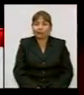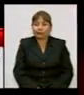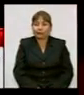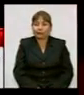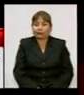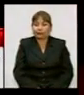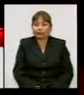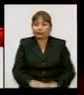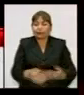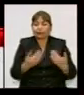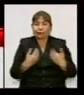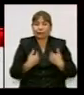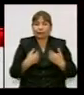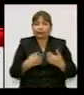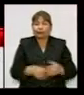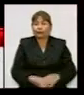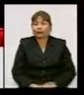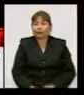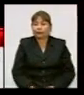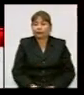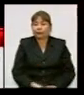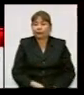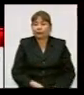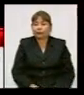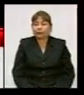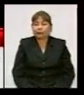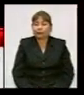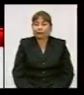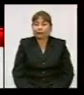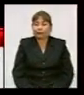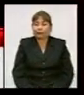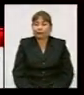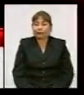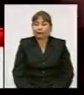Un primer video, por favor. Pequeño video del comando de ciberdefensa.